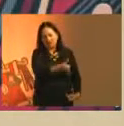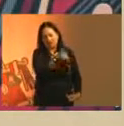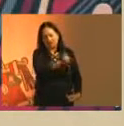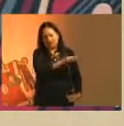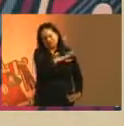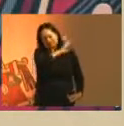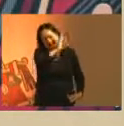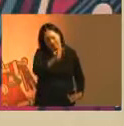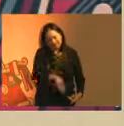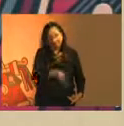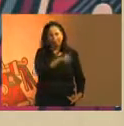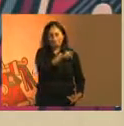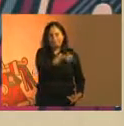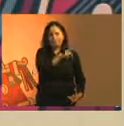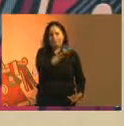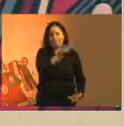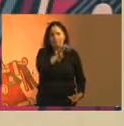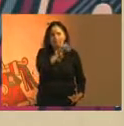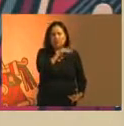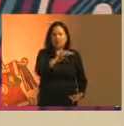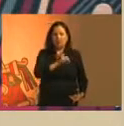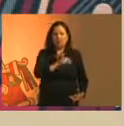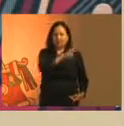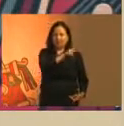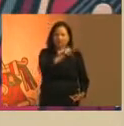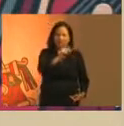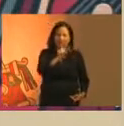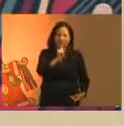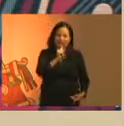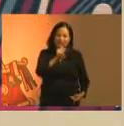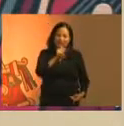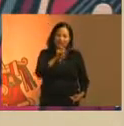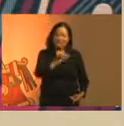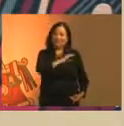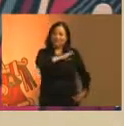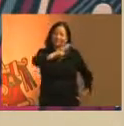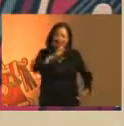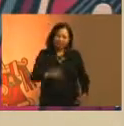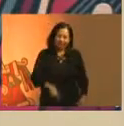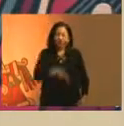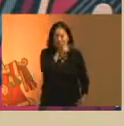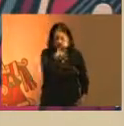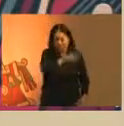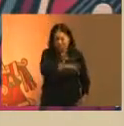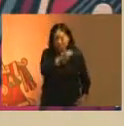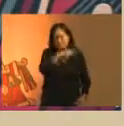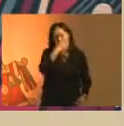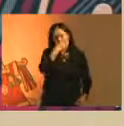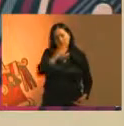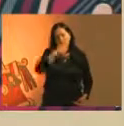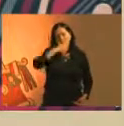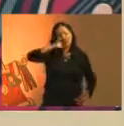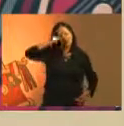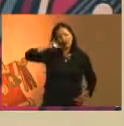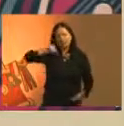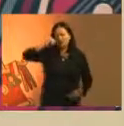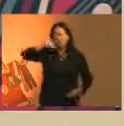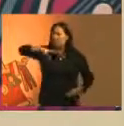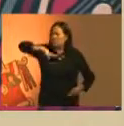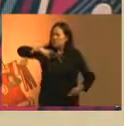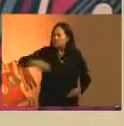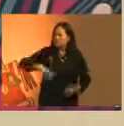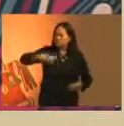sus lecciones no el que al que haya hecho era uno de los pocos luchadores sociales de aquella época por cierto junto con carrillo puerto